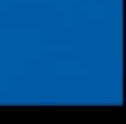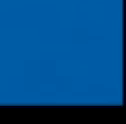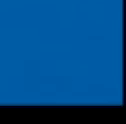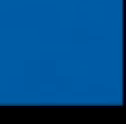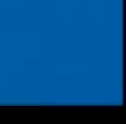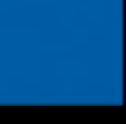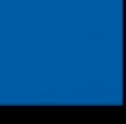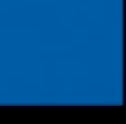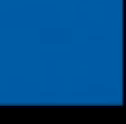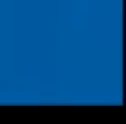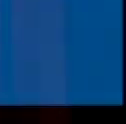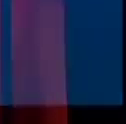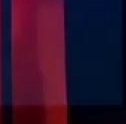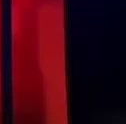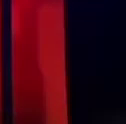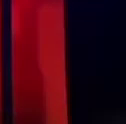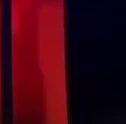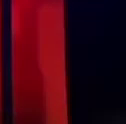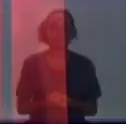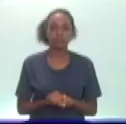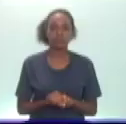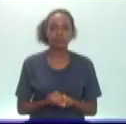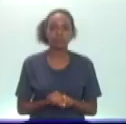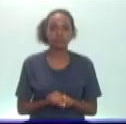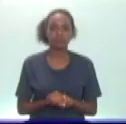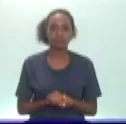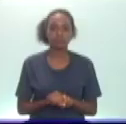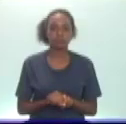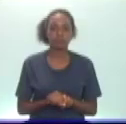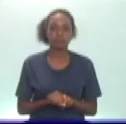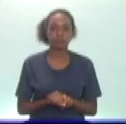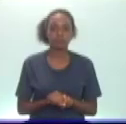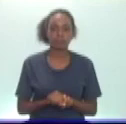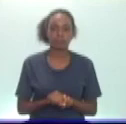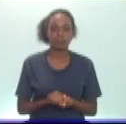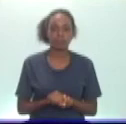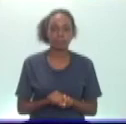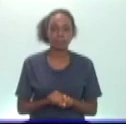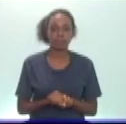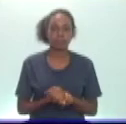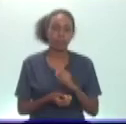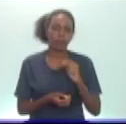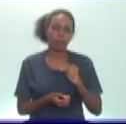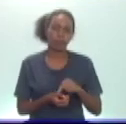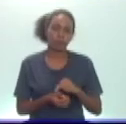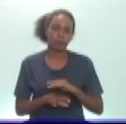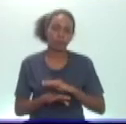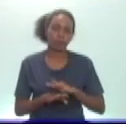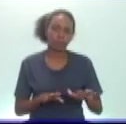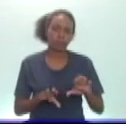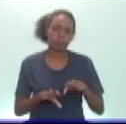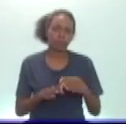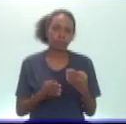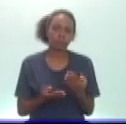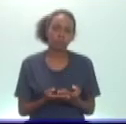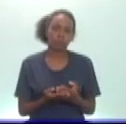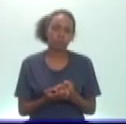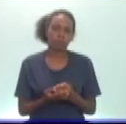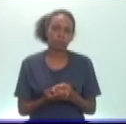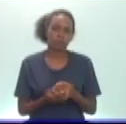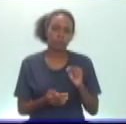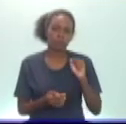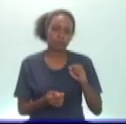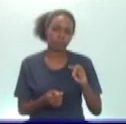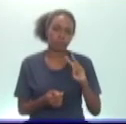Bueno, por hoy Esto ha sido todo en esta segunda emisión